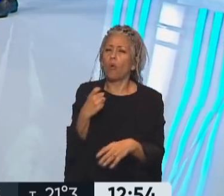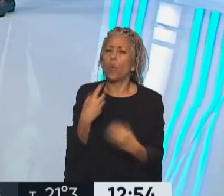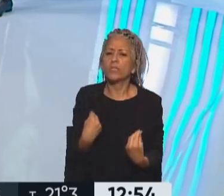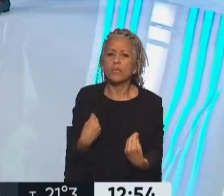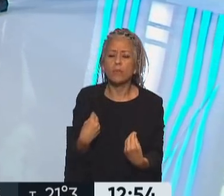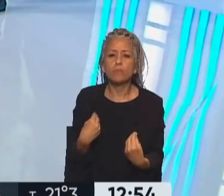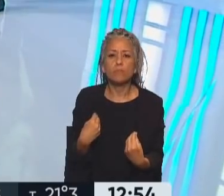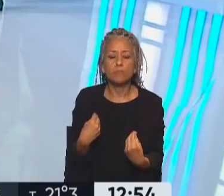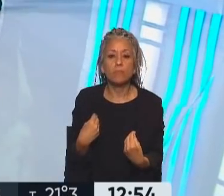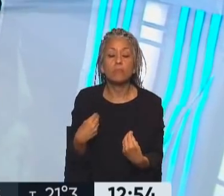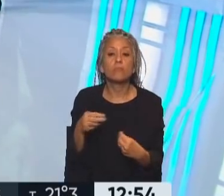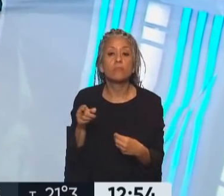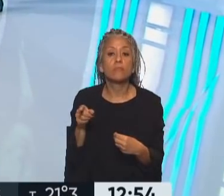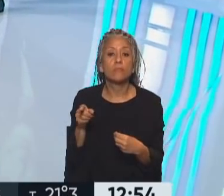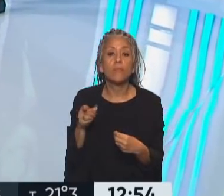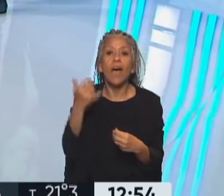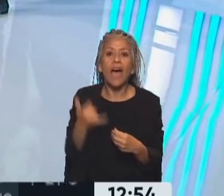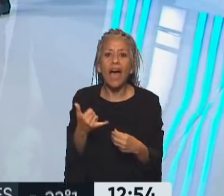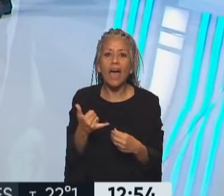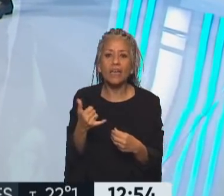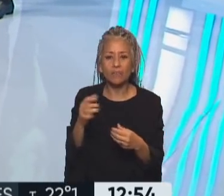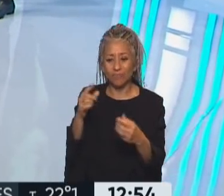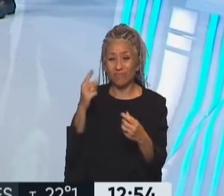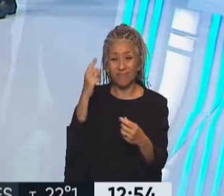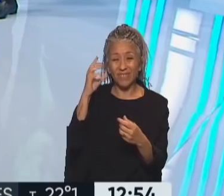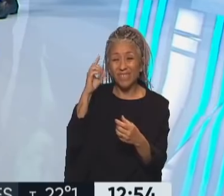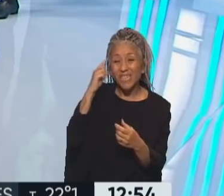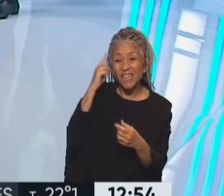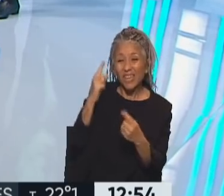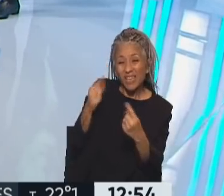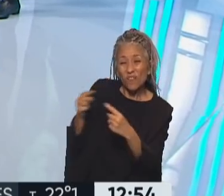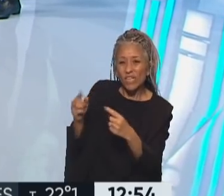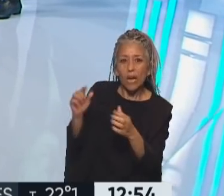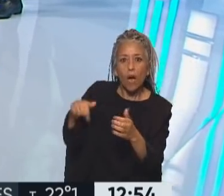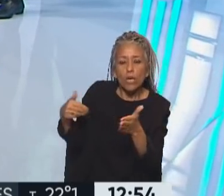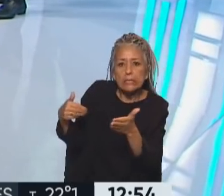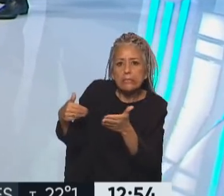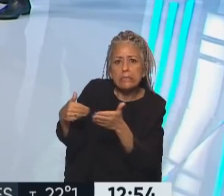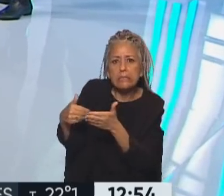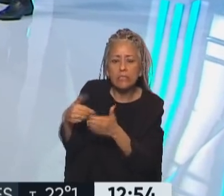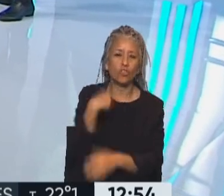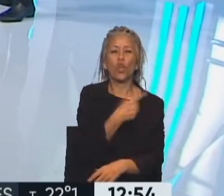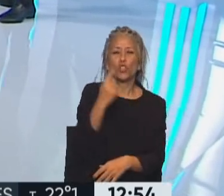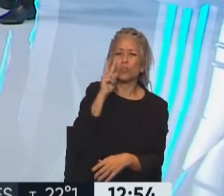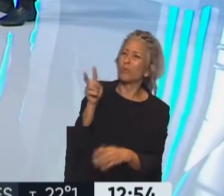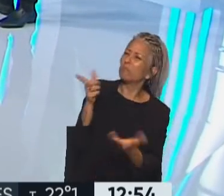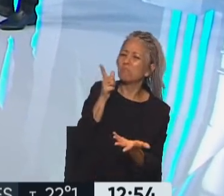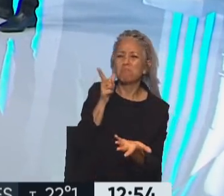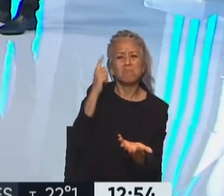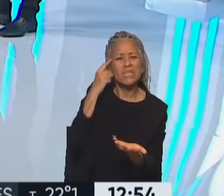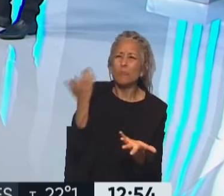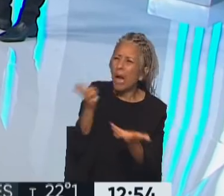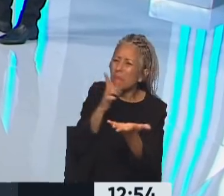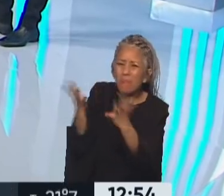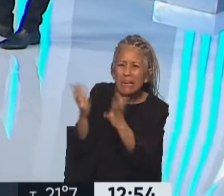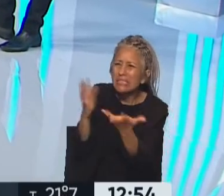que hay un acercamiento entre estas dos visiones que desde nuestra geografía y nuestra mirada pueden parecer idénticas o una versión más